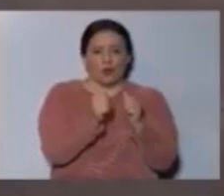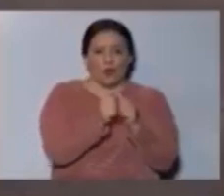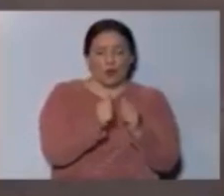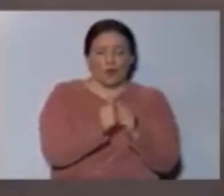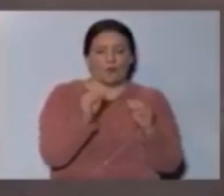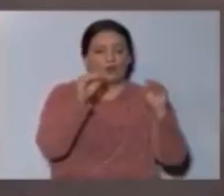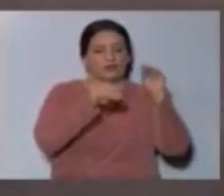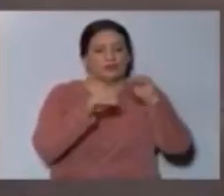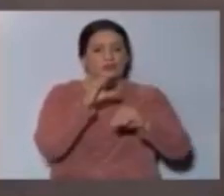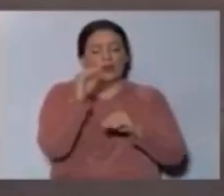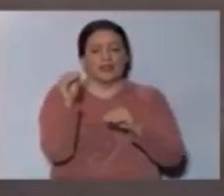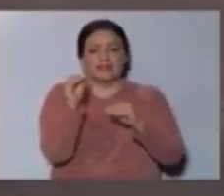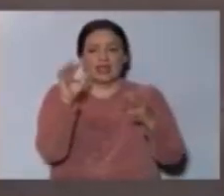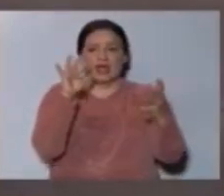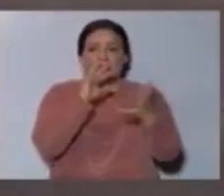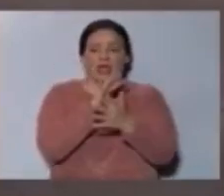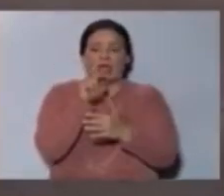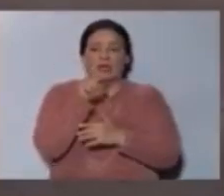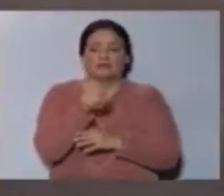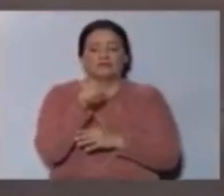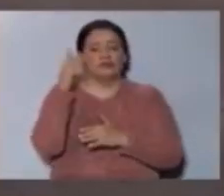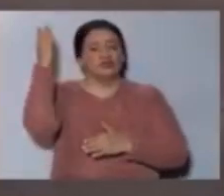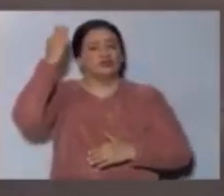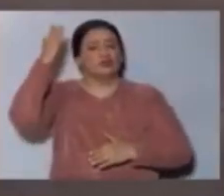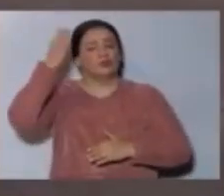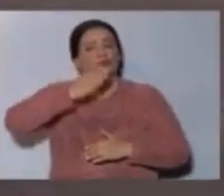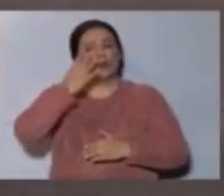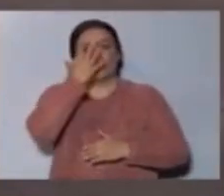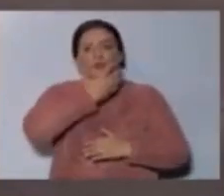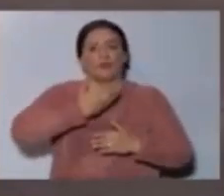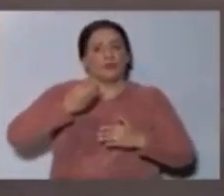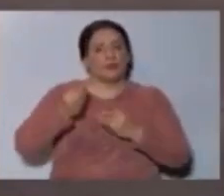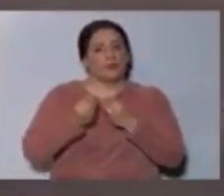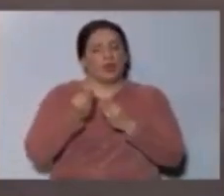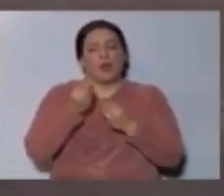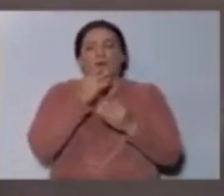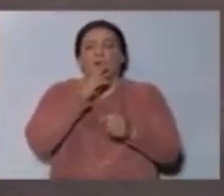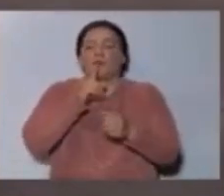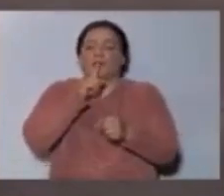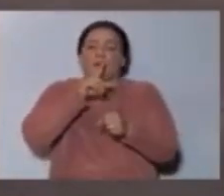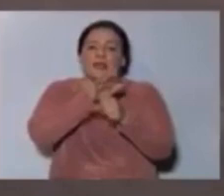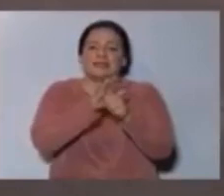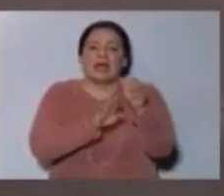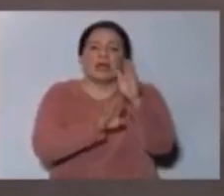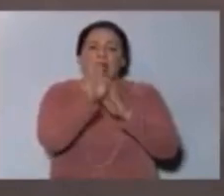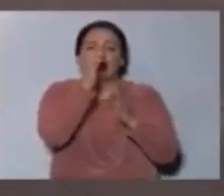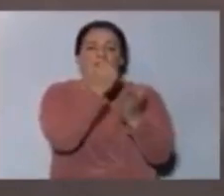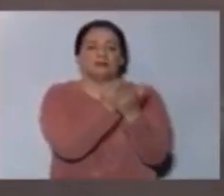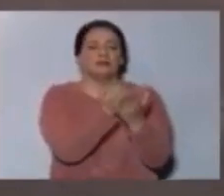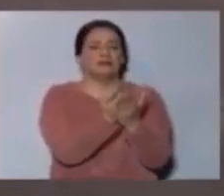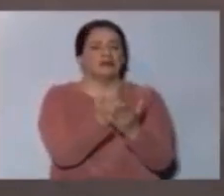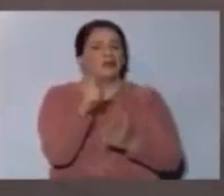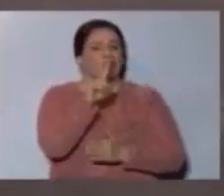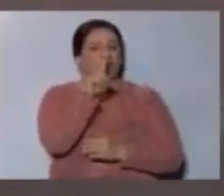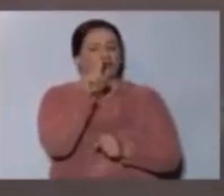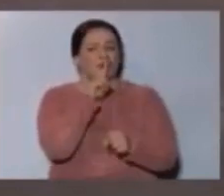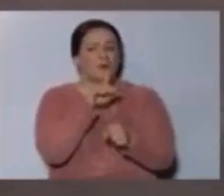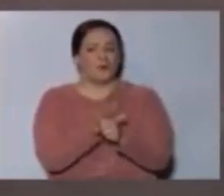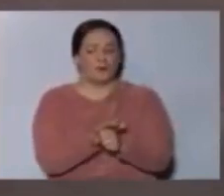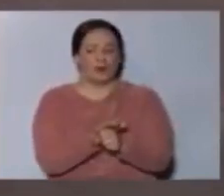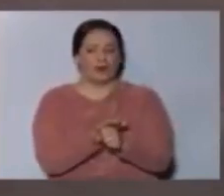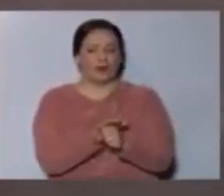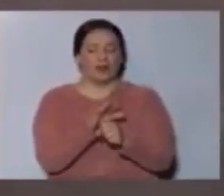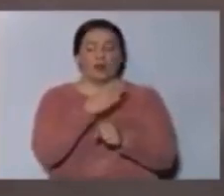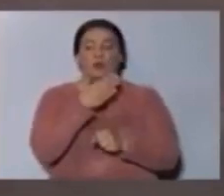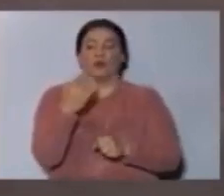que polaricen, discursos floridos, promesas de reactivación que no se cumplen. Lo que realmente requerimos